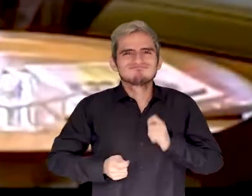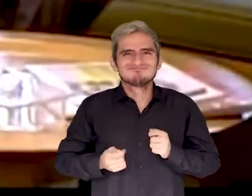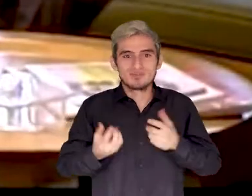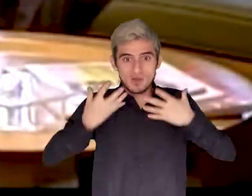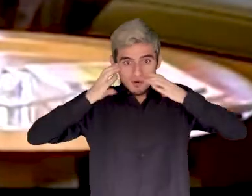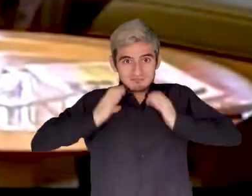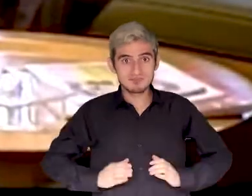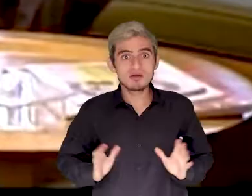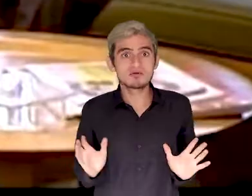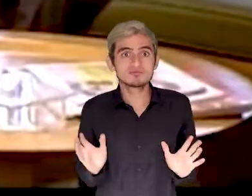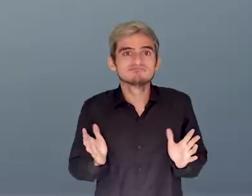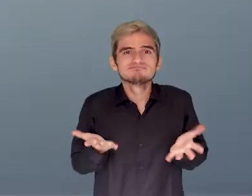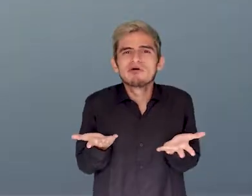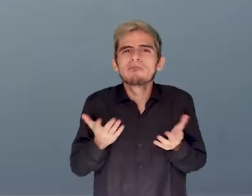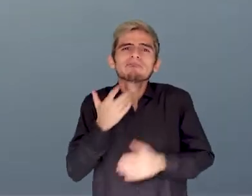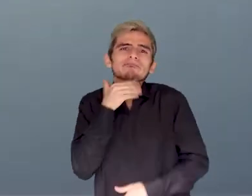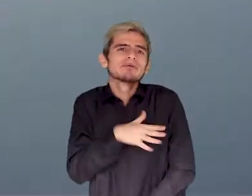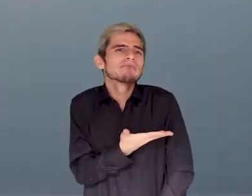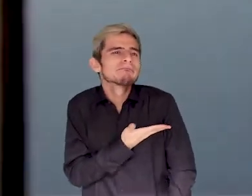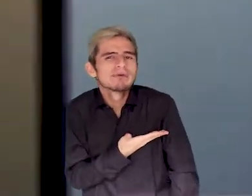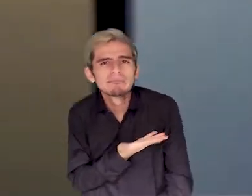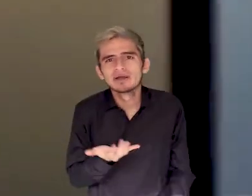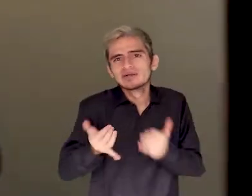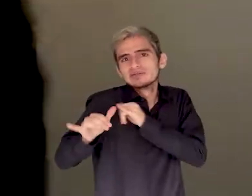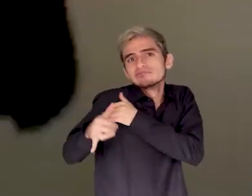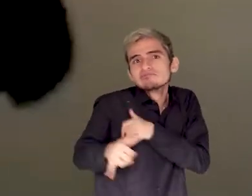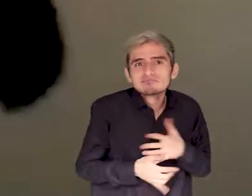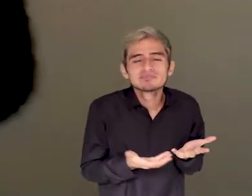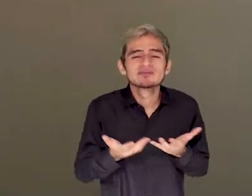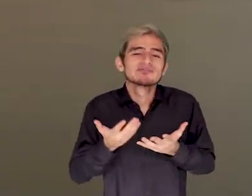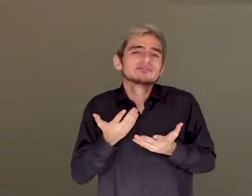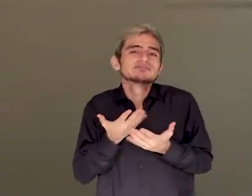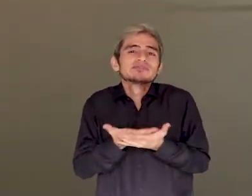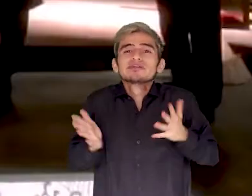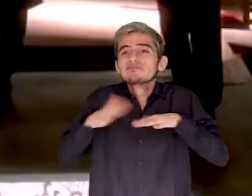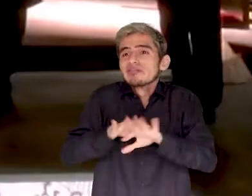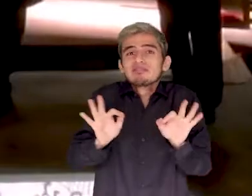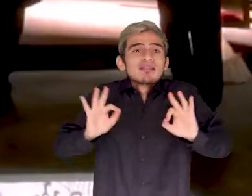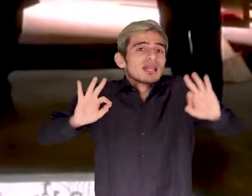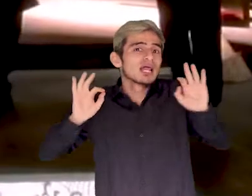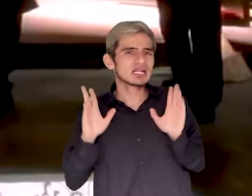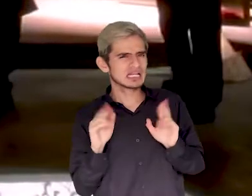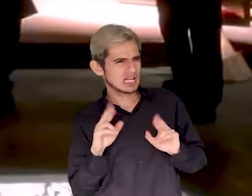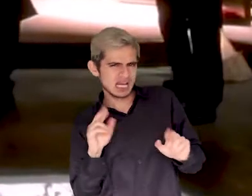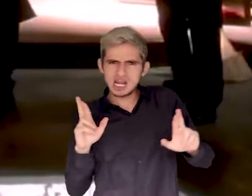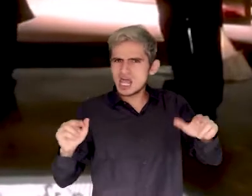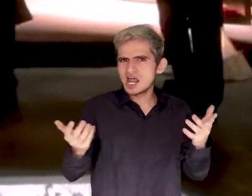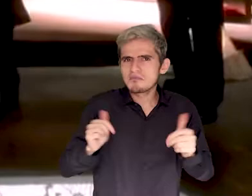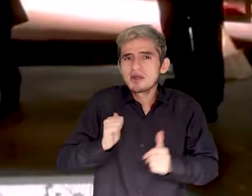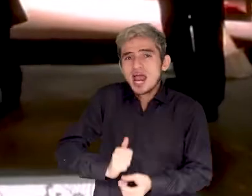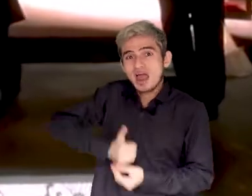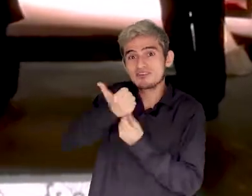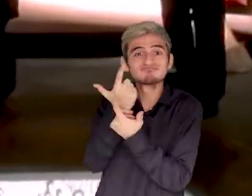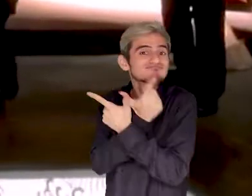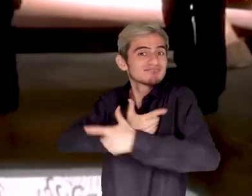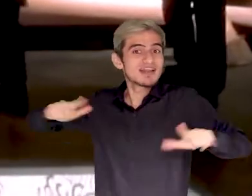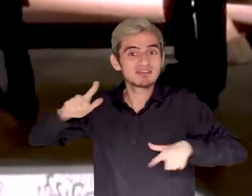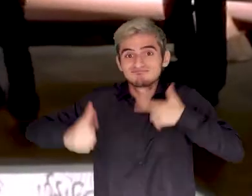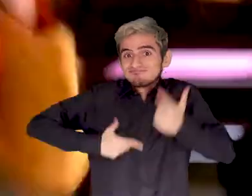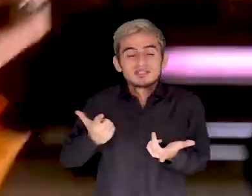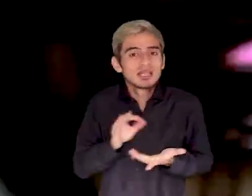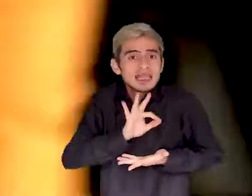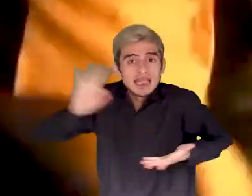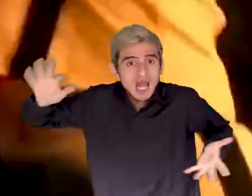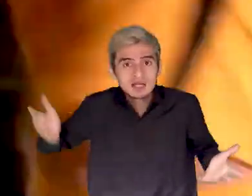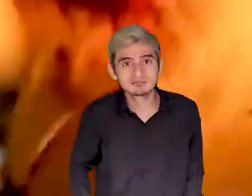personajes como amas de casa, esposas, amantes, madres, pero muy rara vez jefas, empresarias, guerreras o simplemente